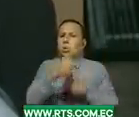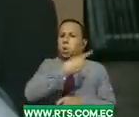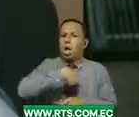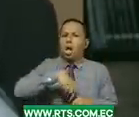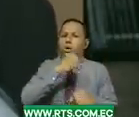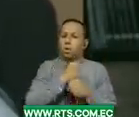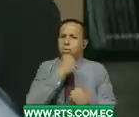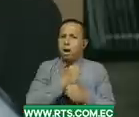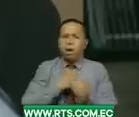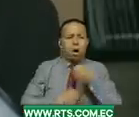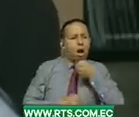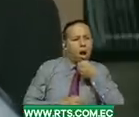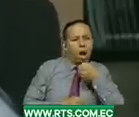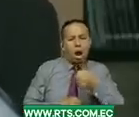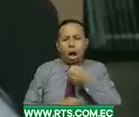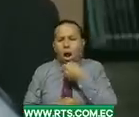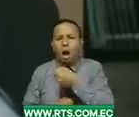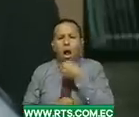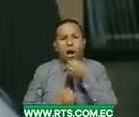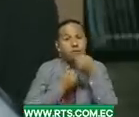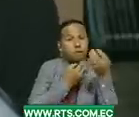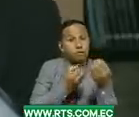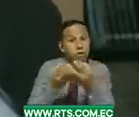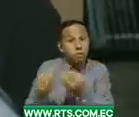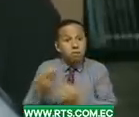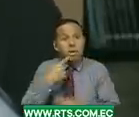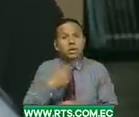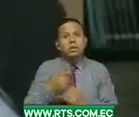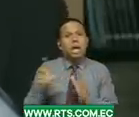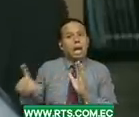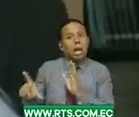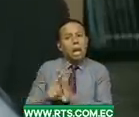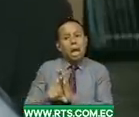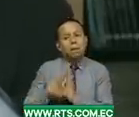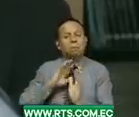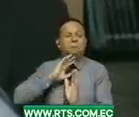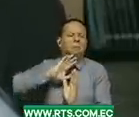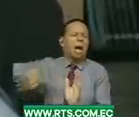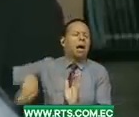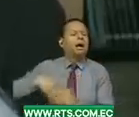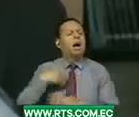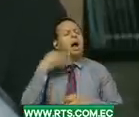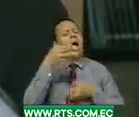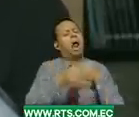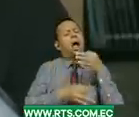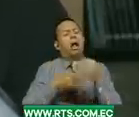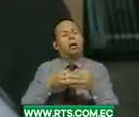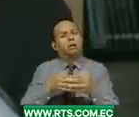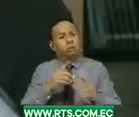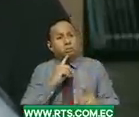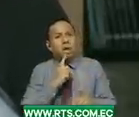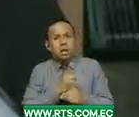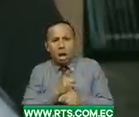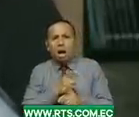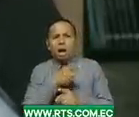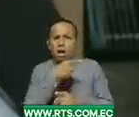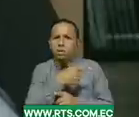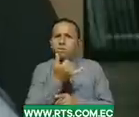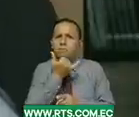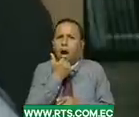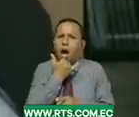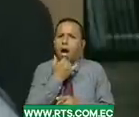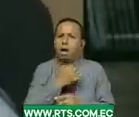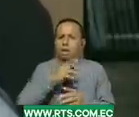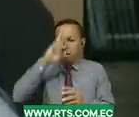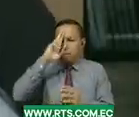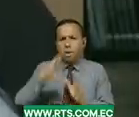personas que han incumplido con esta disposición legal, pero definitivamente el tipo existe, está establecido el tema de la reserva con respecto a